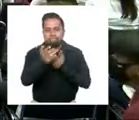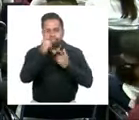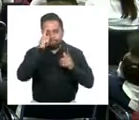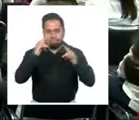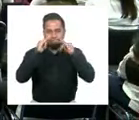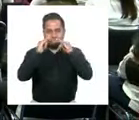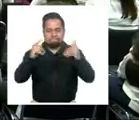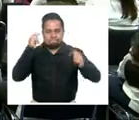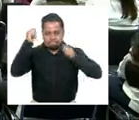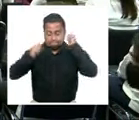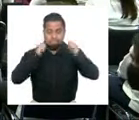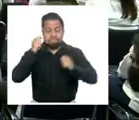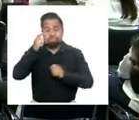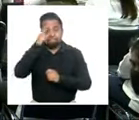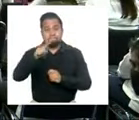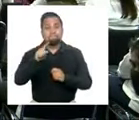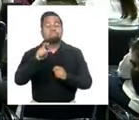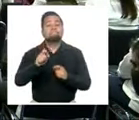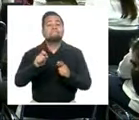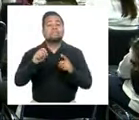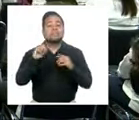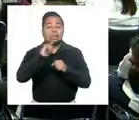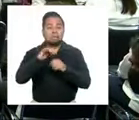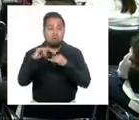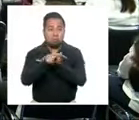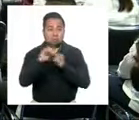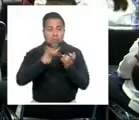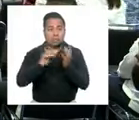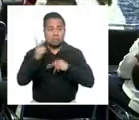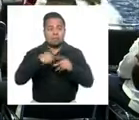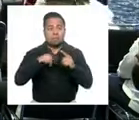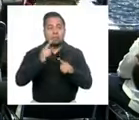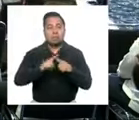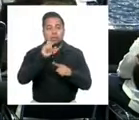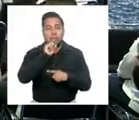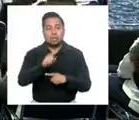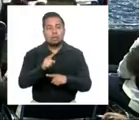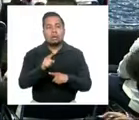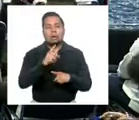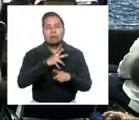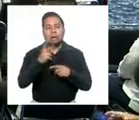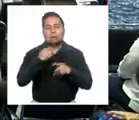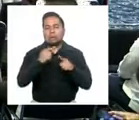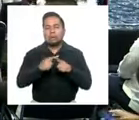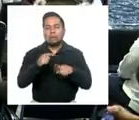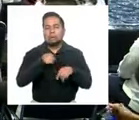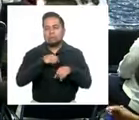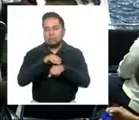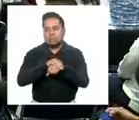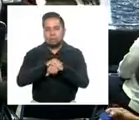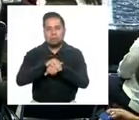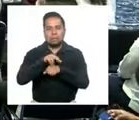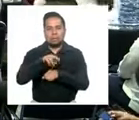tianguis turístico del interoceánico. Agradezco mucho la presencia, así como la presencia de nuestro amigo Netzahualcóyotl, quien